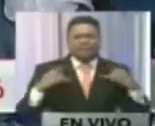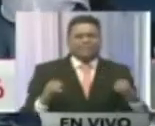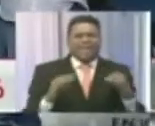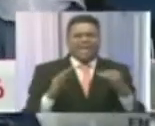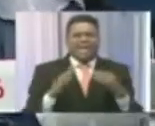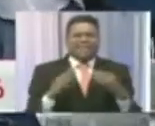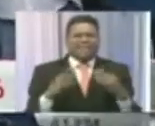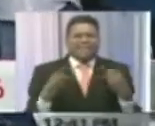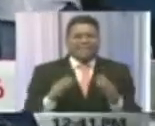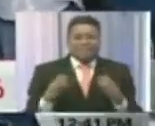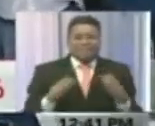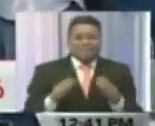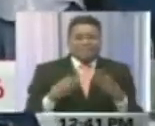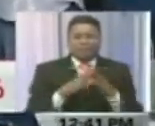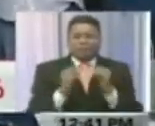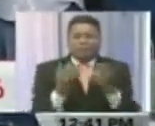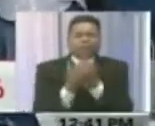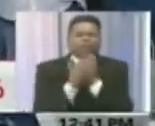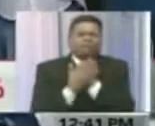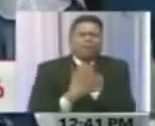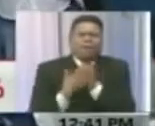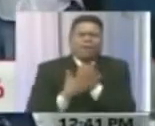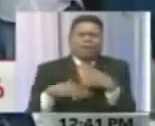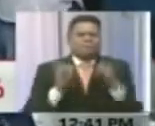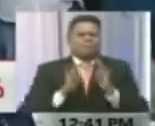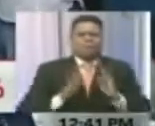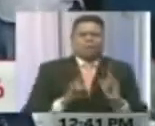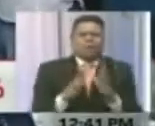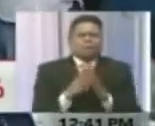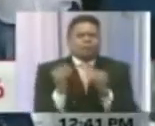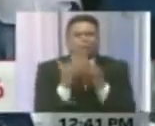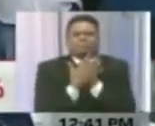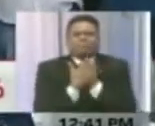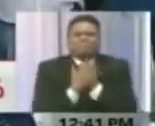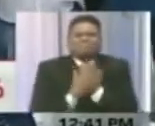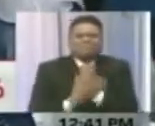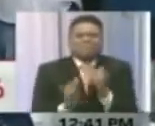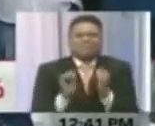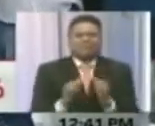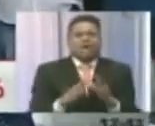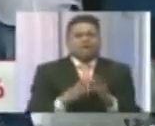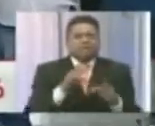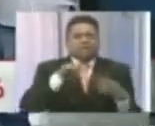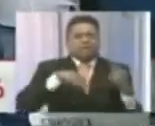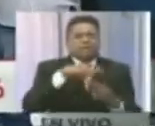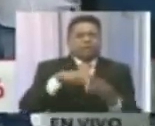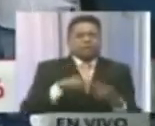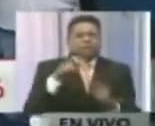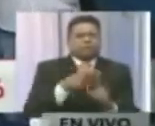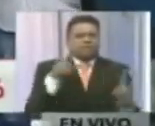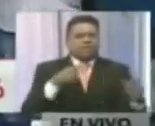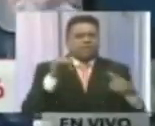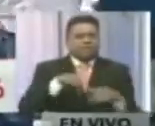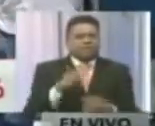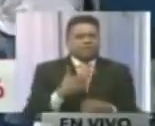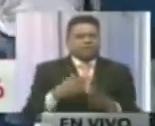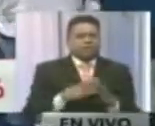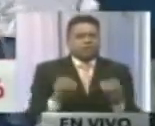es amor, es cariño, es pasión. Así es la revolución. Así que desde aquí, todo nuestro